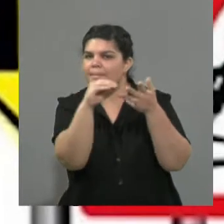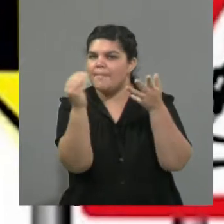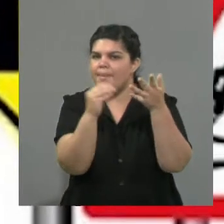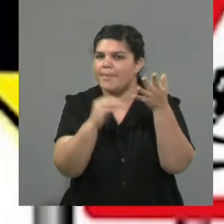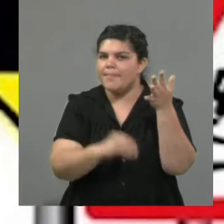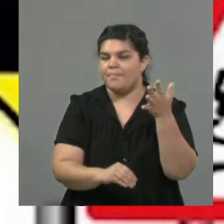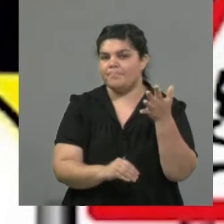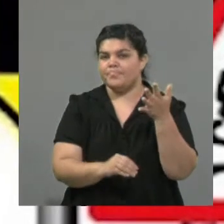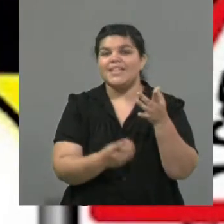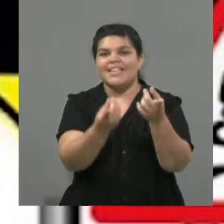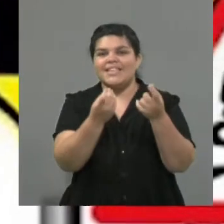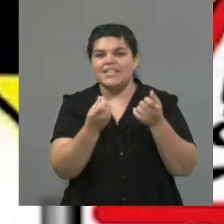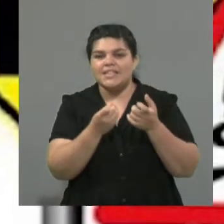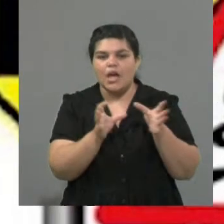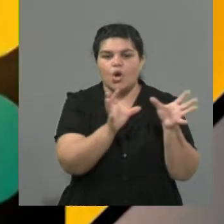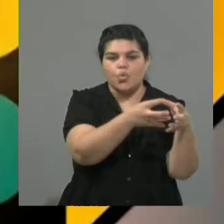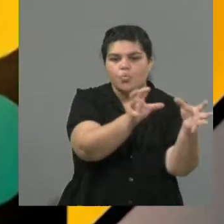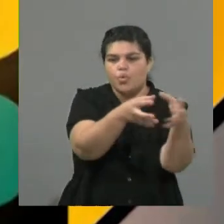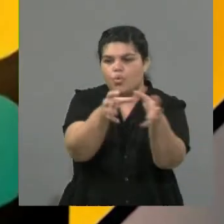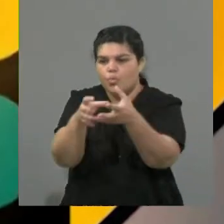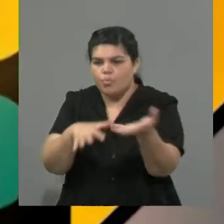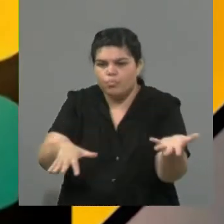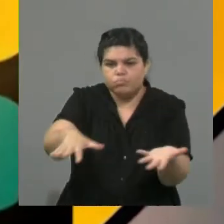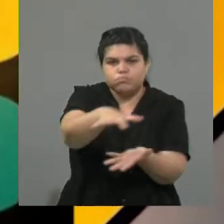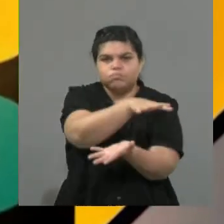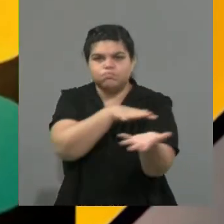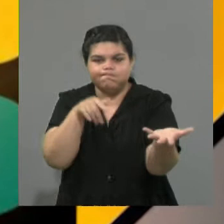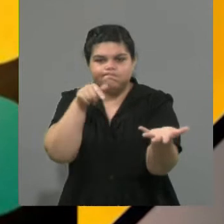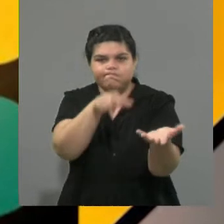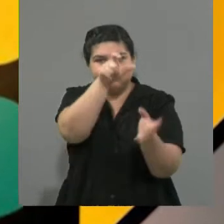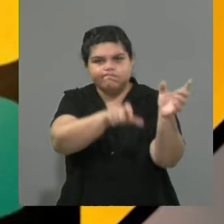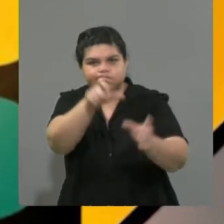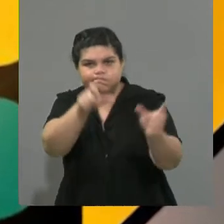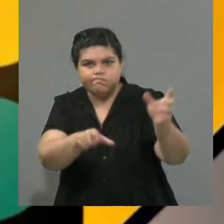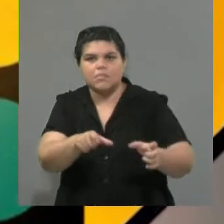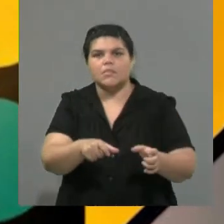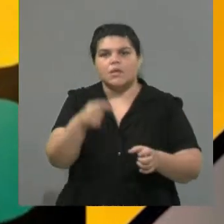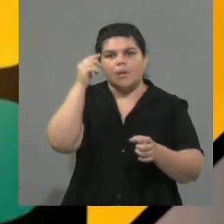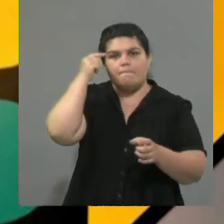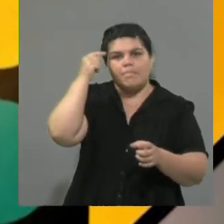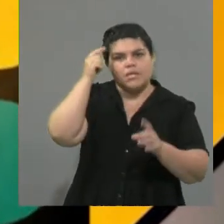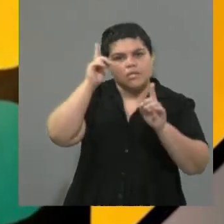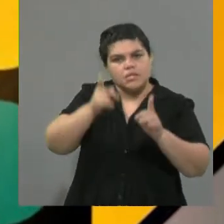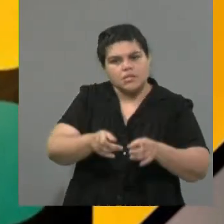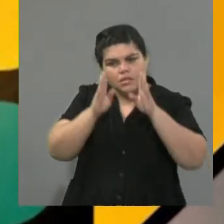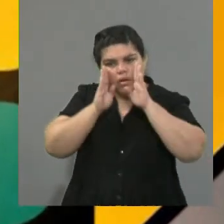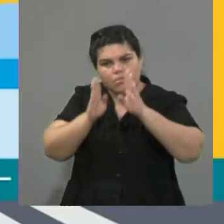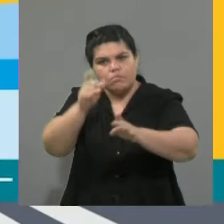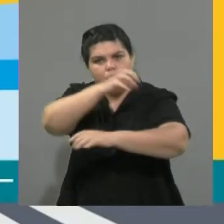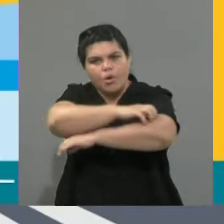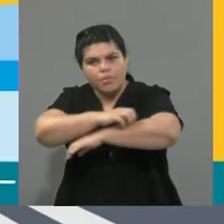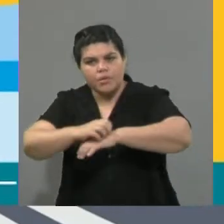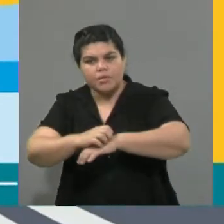pensar sistemáticamente en la humanidad. Hay que pensar en la pobreza. Insisto en el segundo decenio de